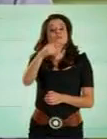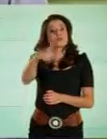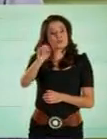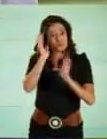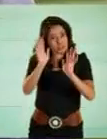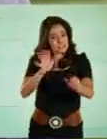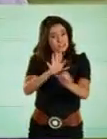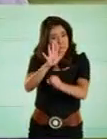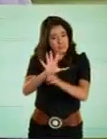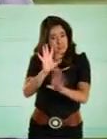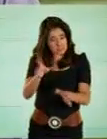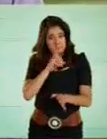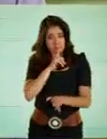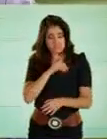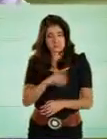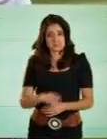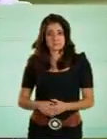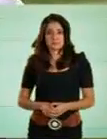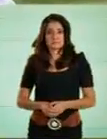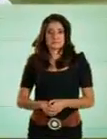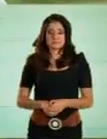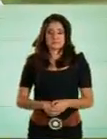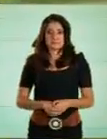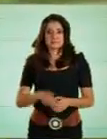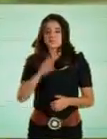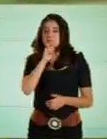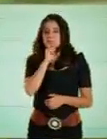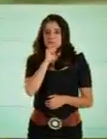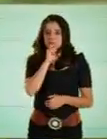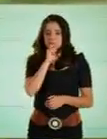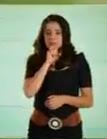Toño, ya es suficiente.